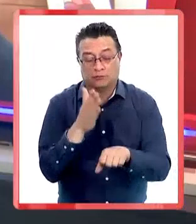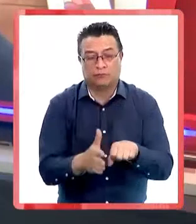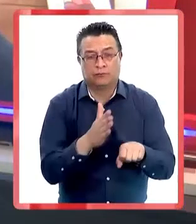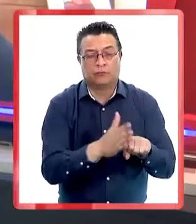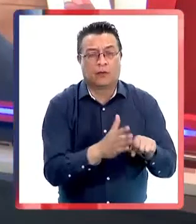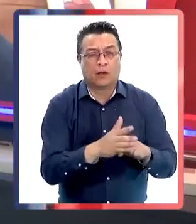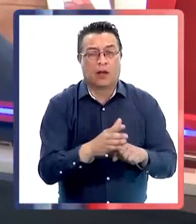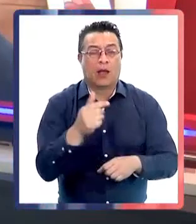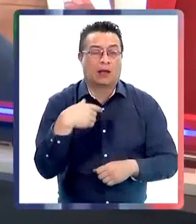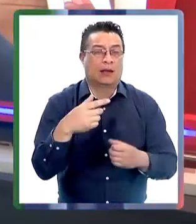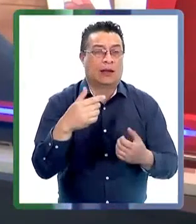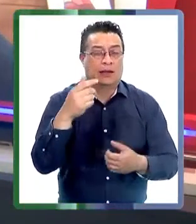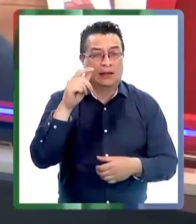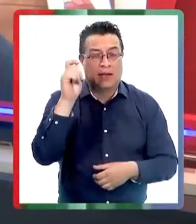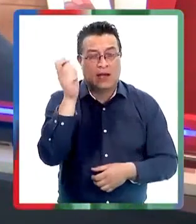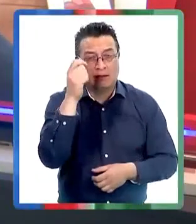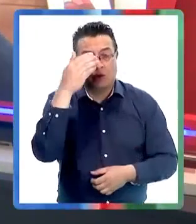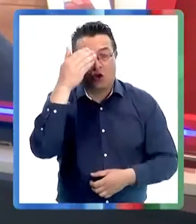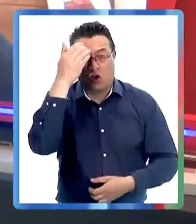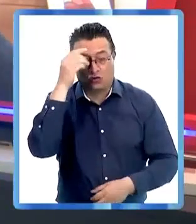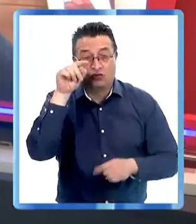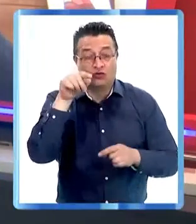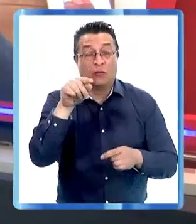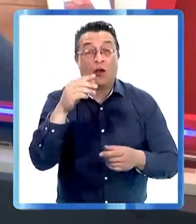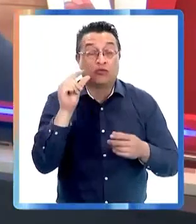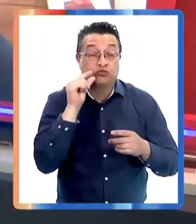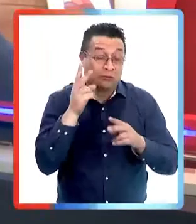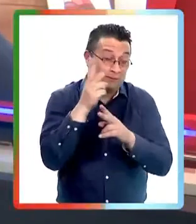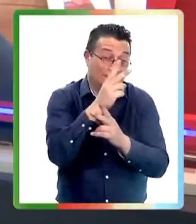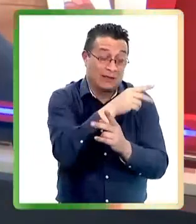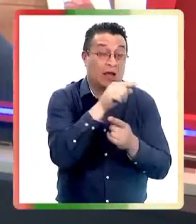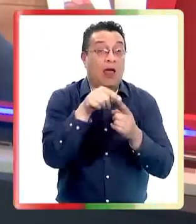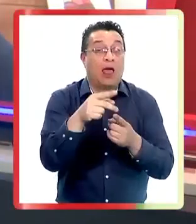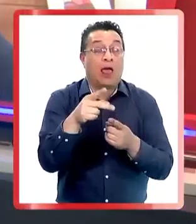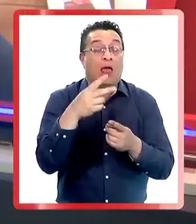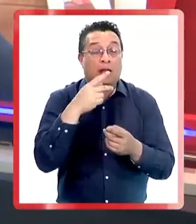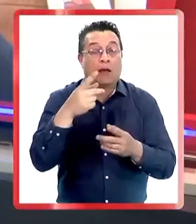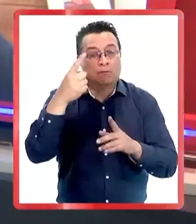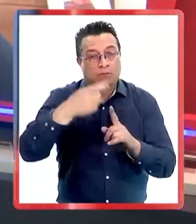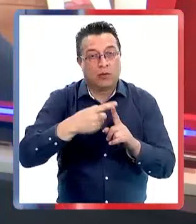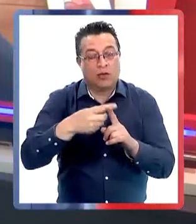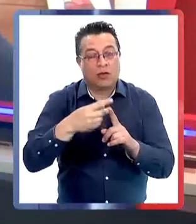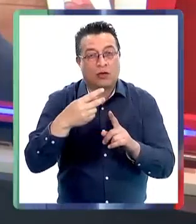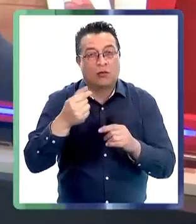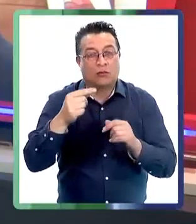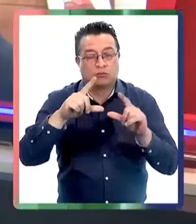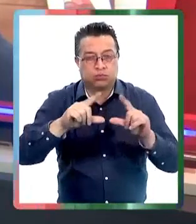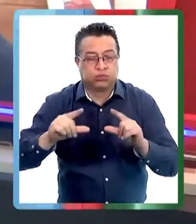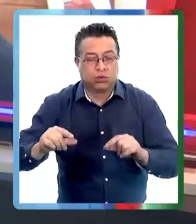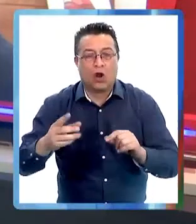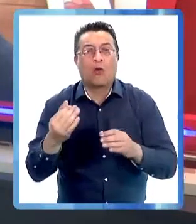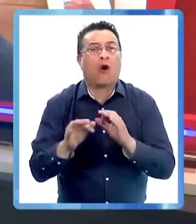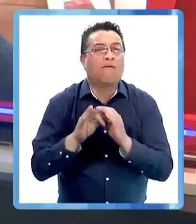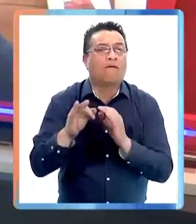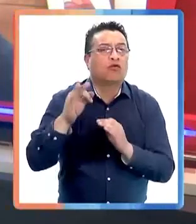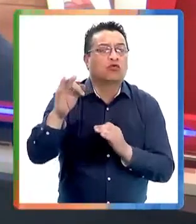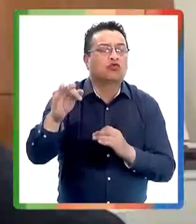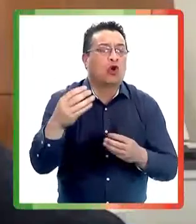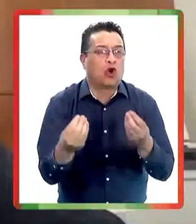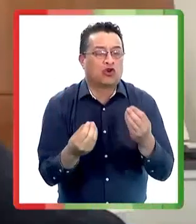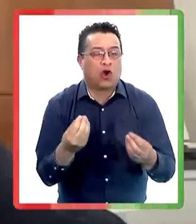junio y agosto llegó a 7,9%, lo que significa una baja a 12 meses. ¿Cómo se ve el panorama a